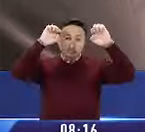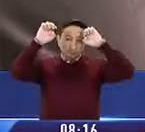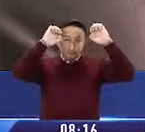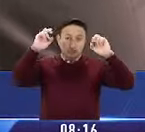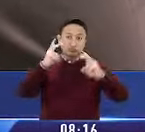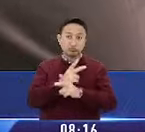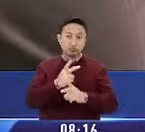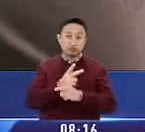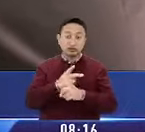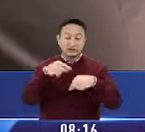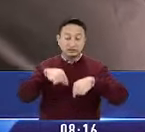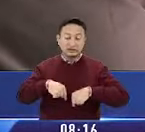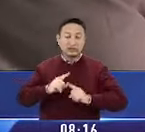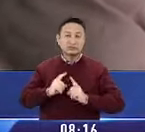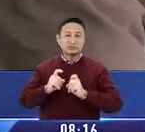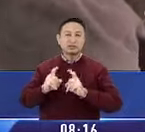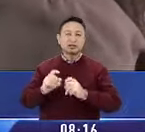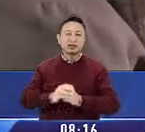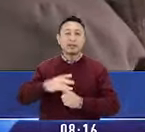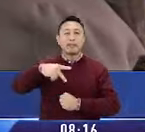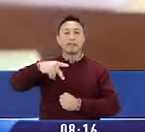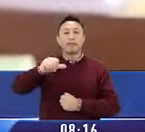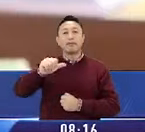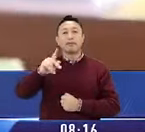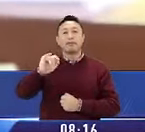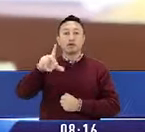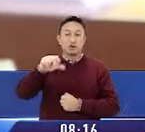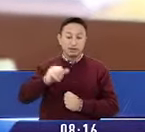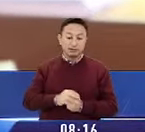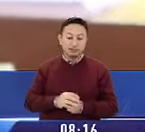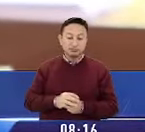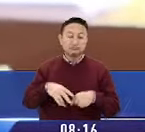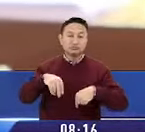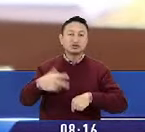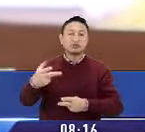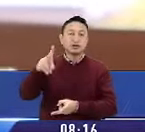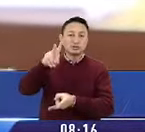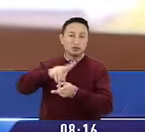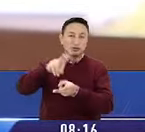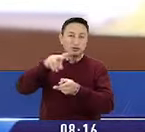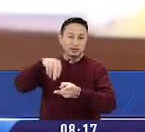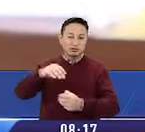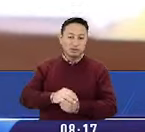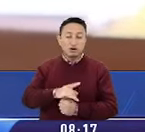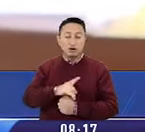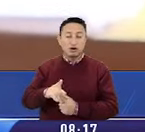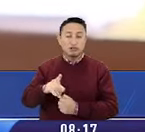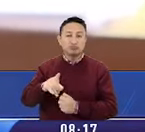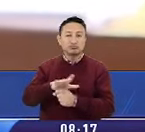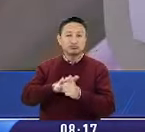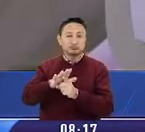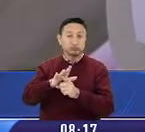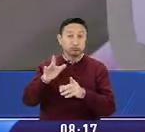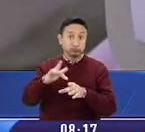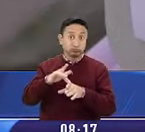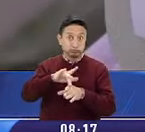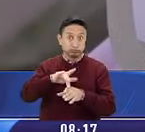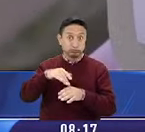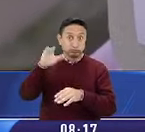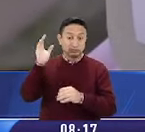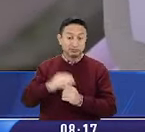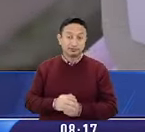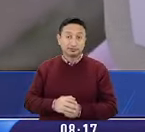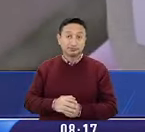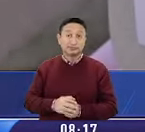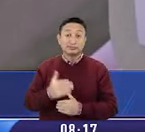el cáncer causado por el virus del papiloma humano, transmitido a través del contacto sexual o íntimo y de alto riesgo. Es un precursor